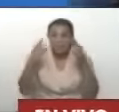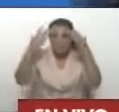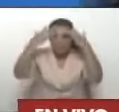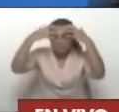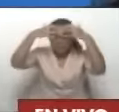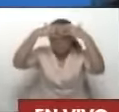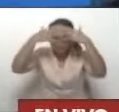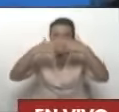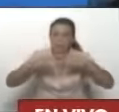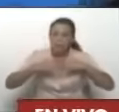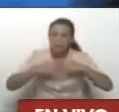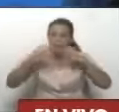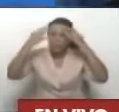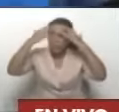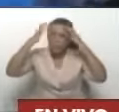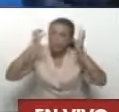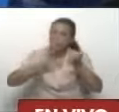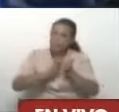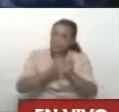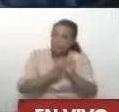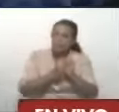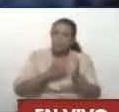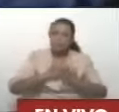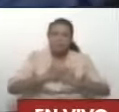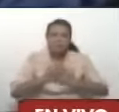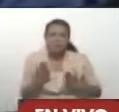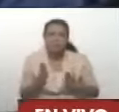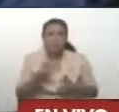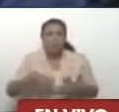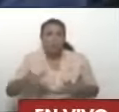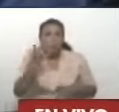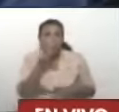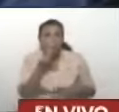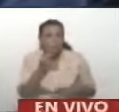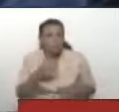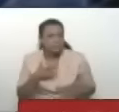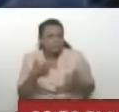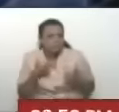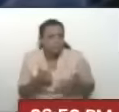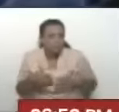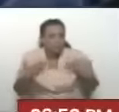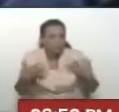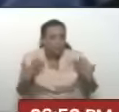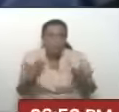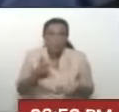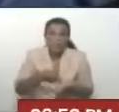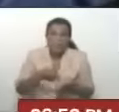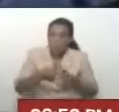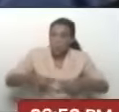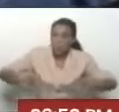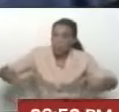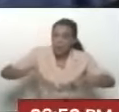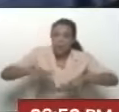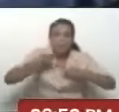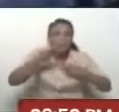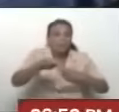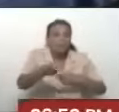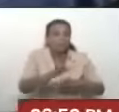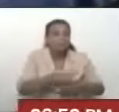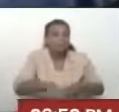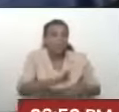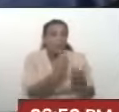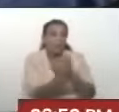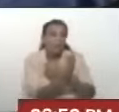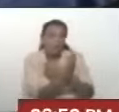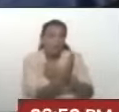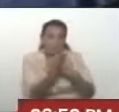mental, la apertura de espacios deportivos, que, bueno, todo el joven se sienta contento de poder contar con toda esta política pública para su